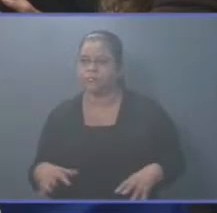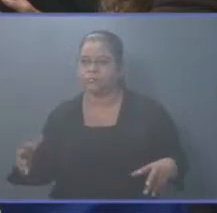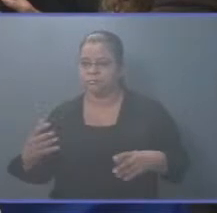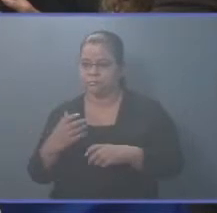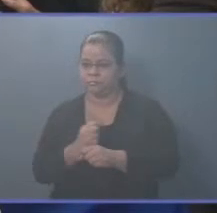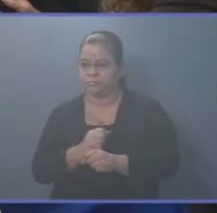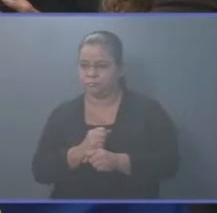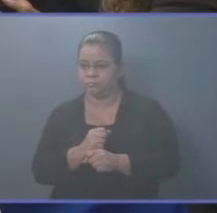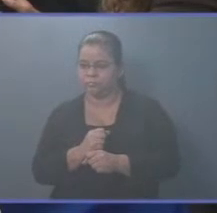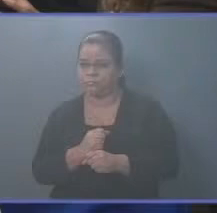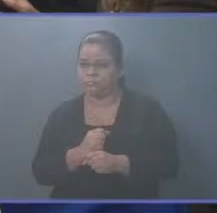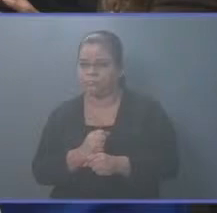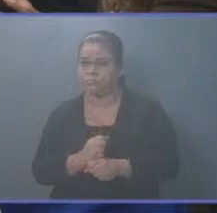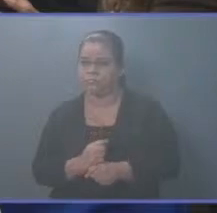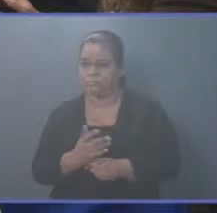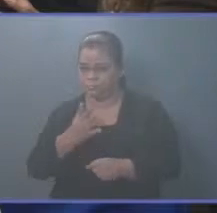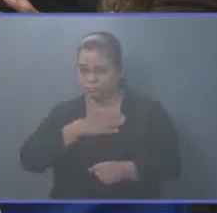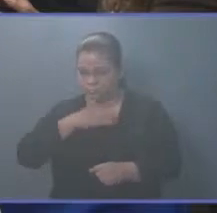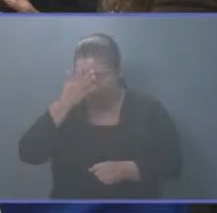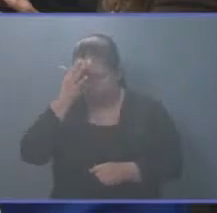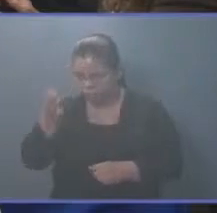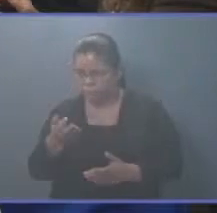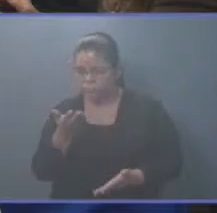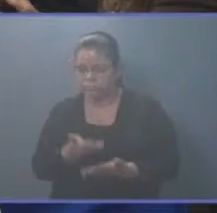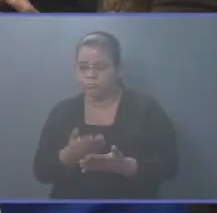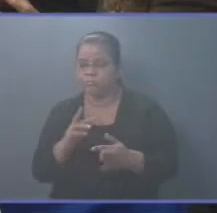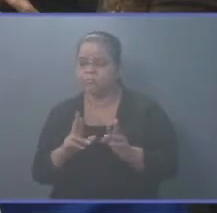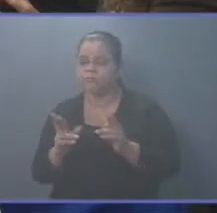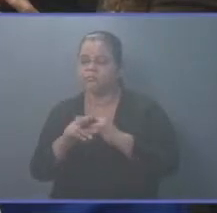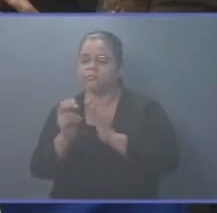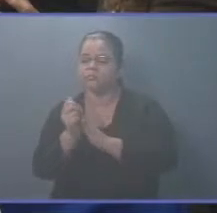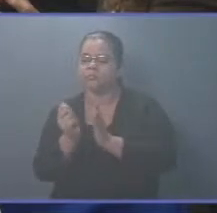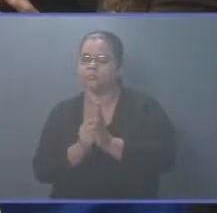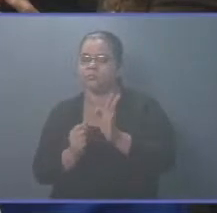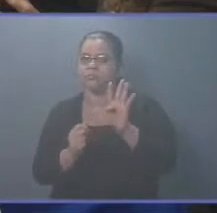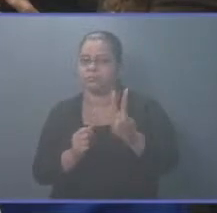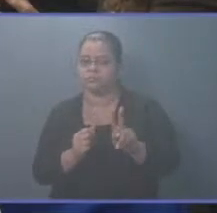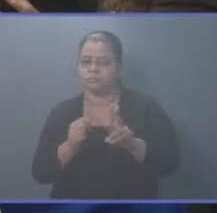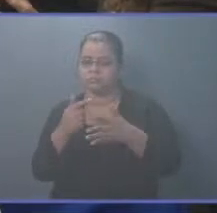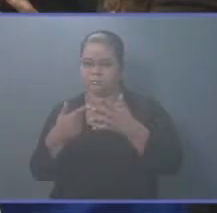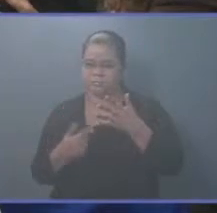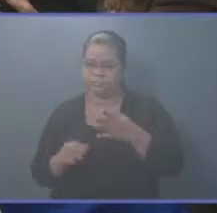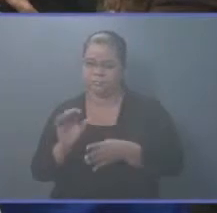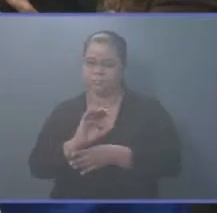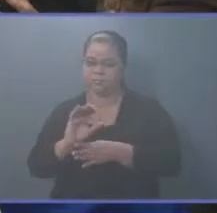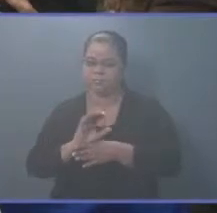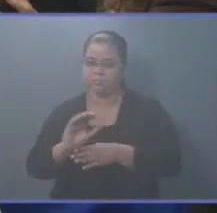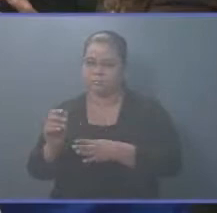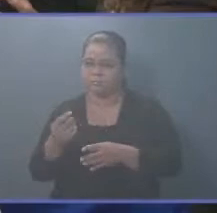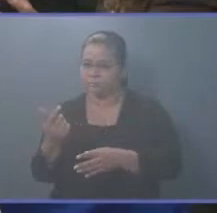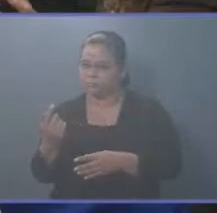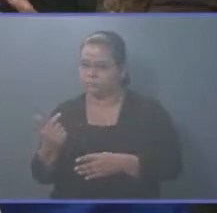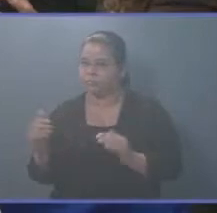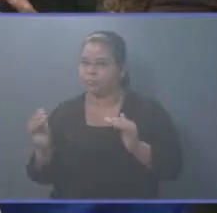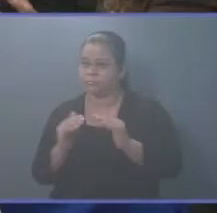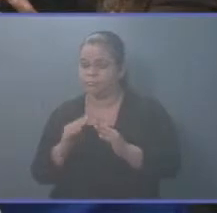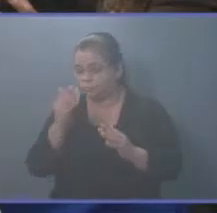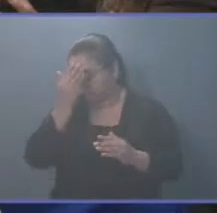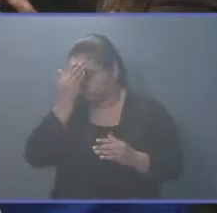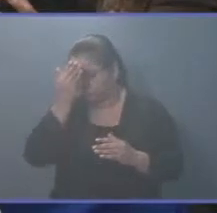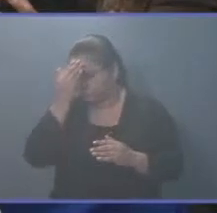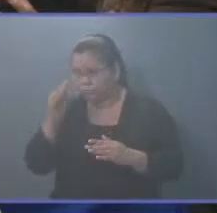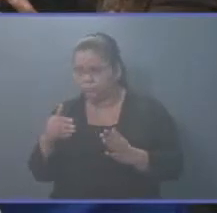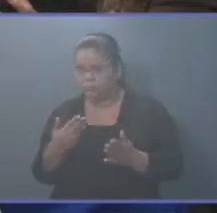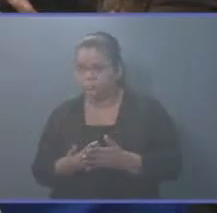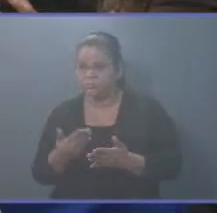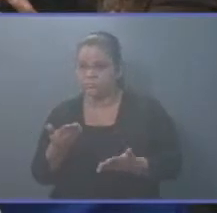conclusión, considero que la propuesta de reforma al artículo 2 de la Ley de la Carrera Policial, bajo los argumentos que